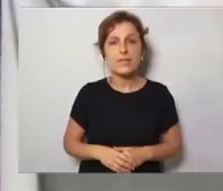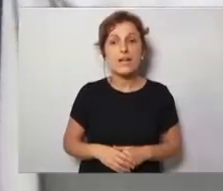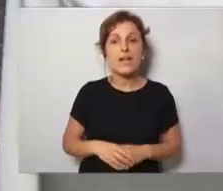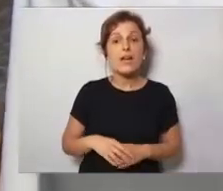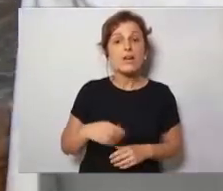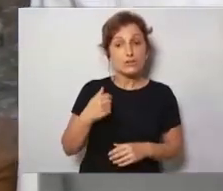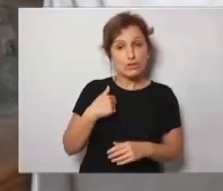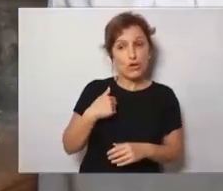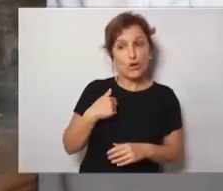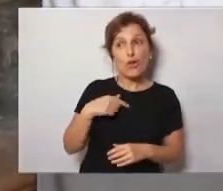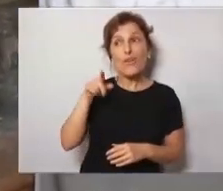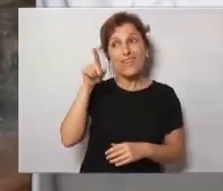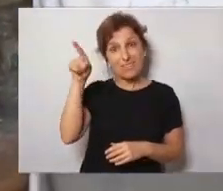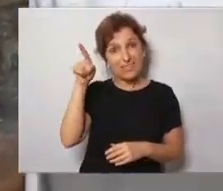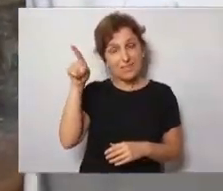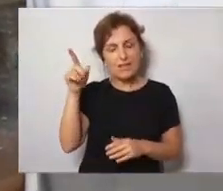bueno ayer